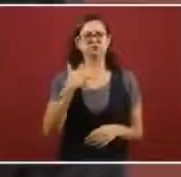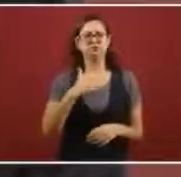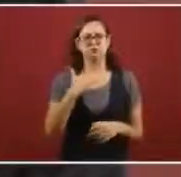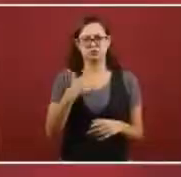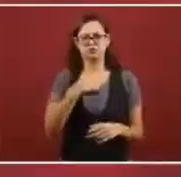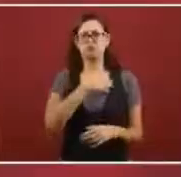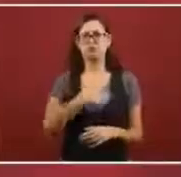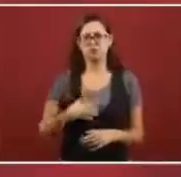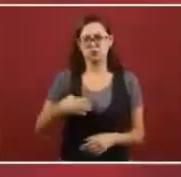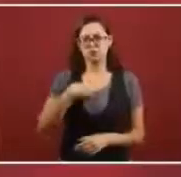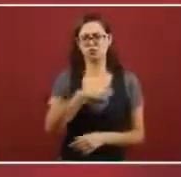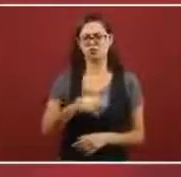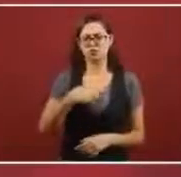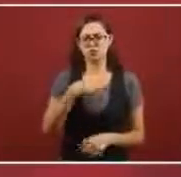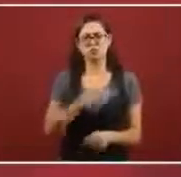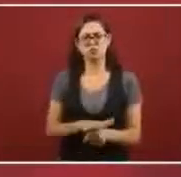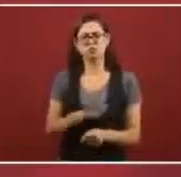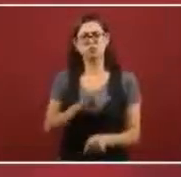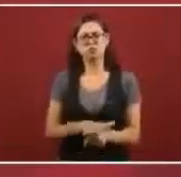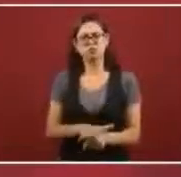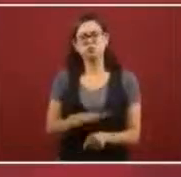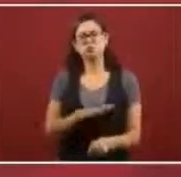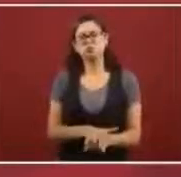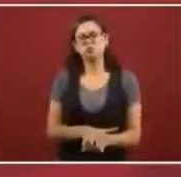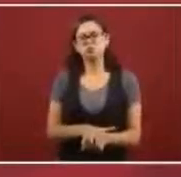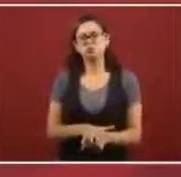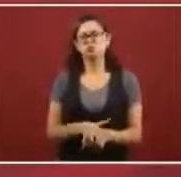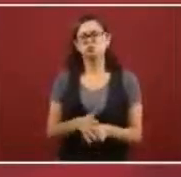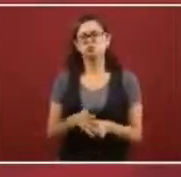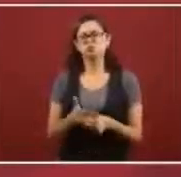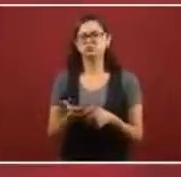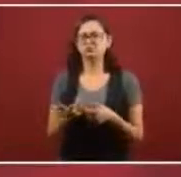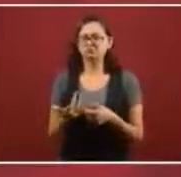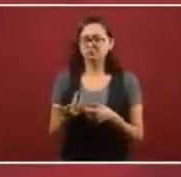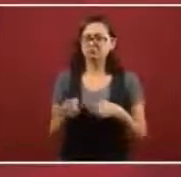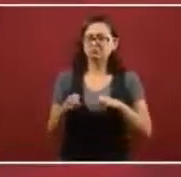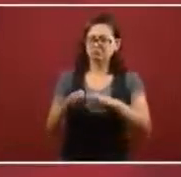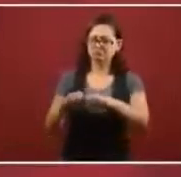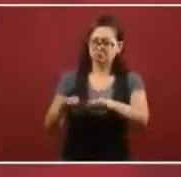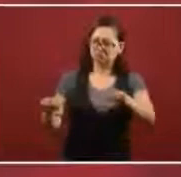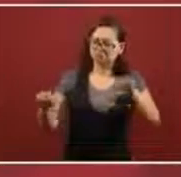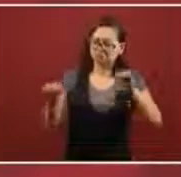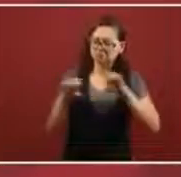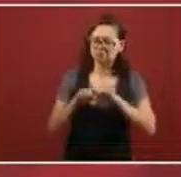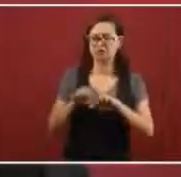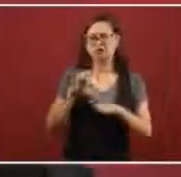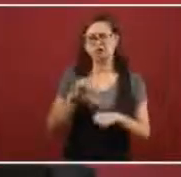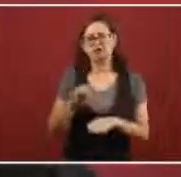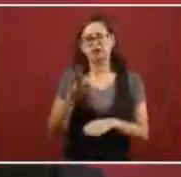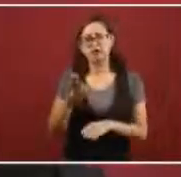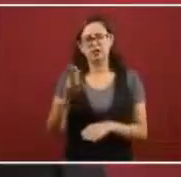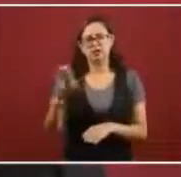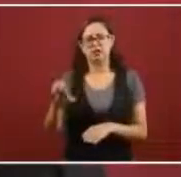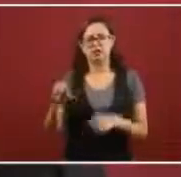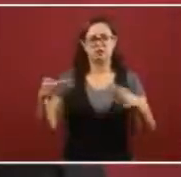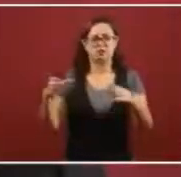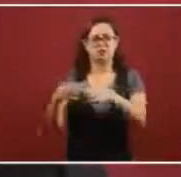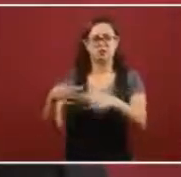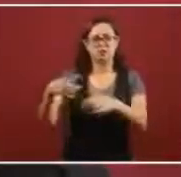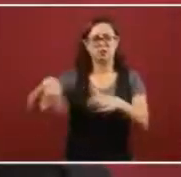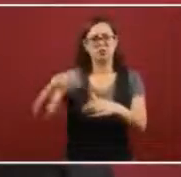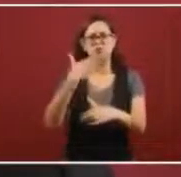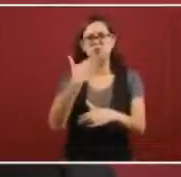satisfecho con el equipo técnico de la Comisión Federal de